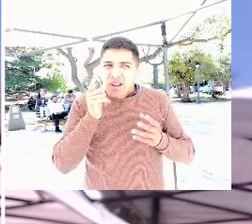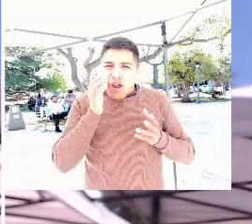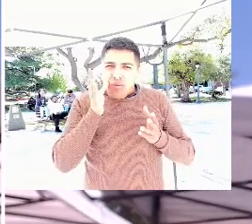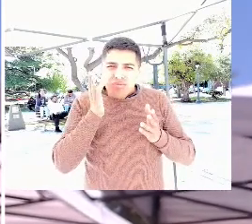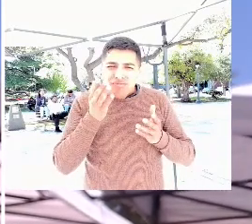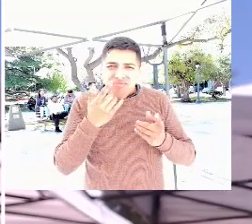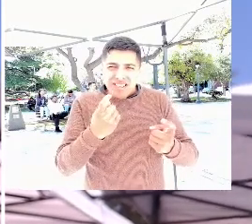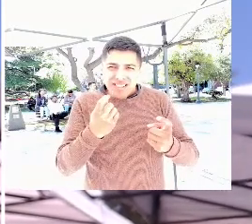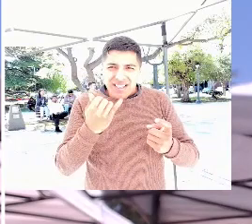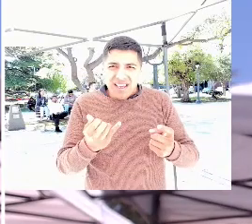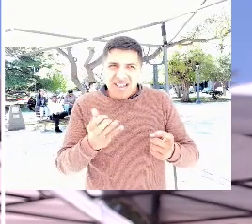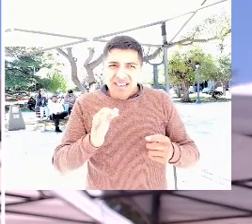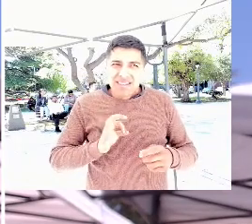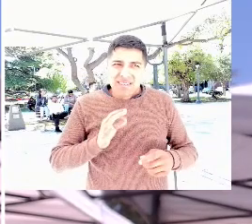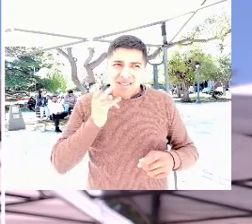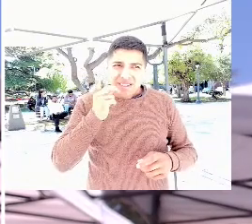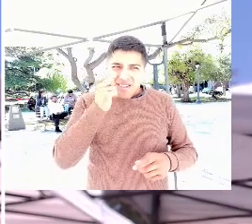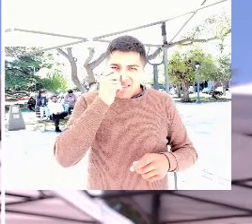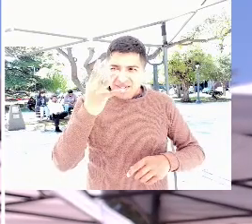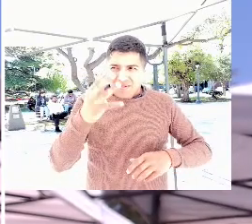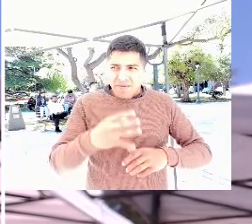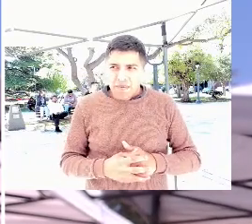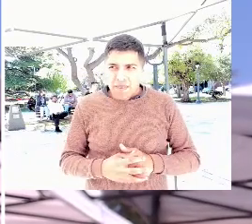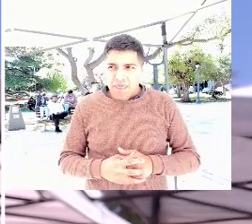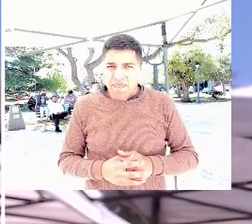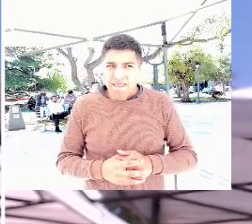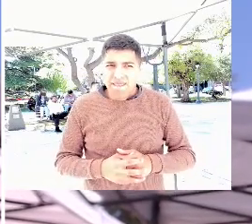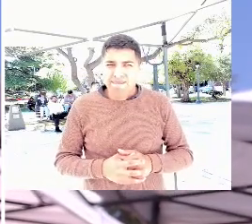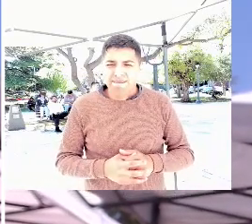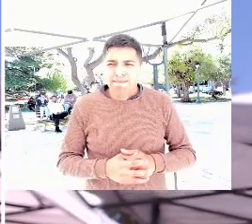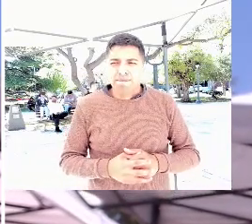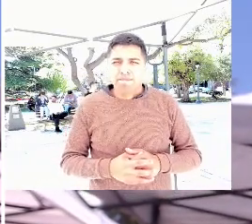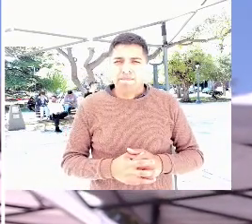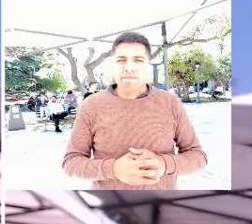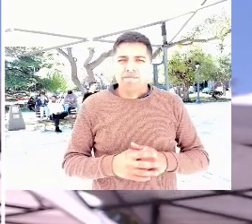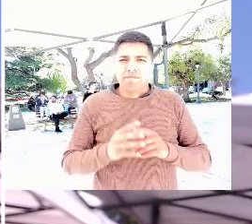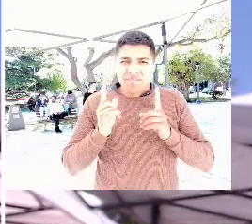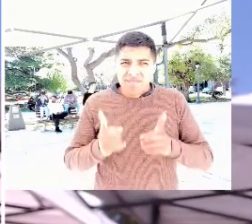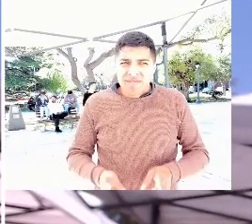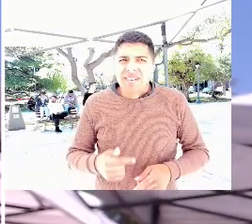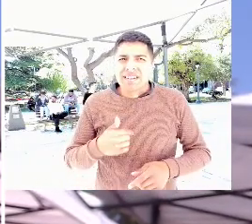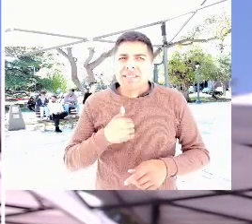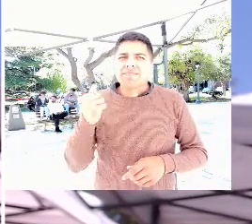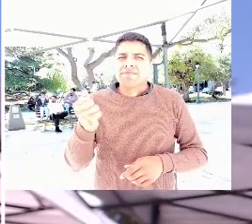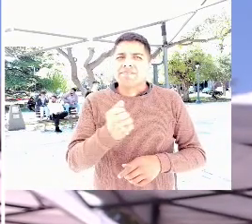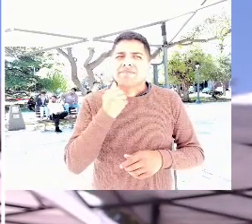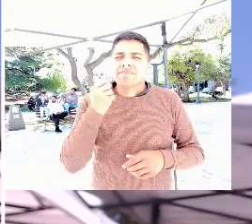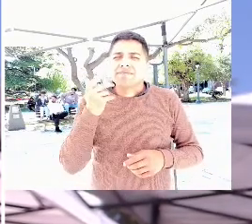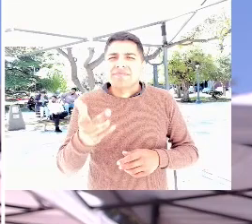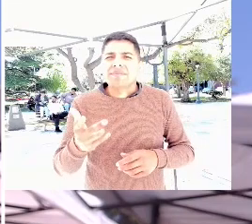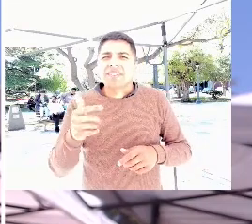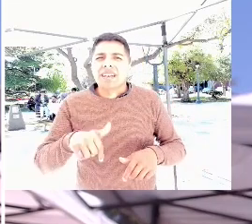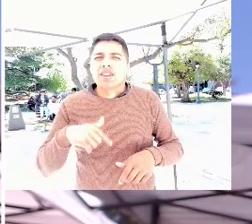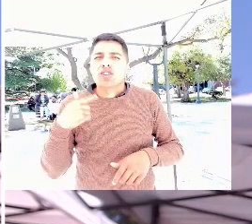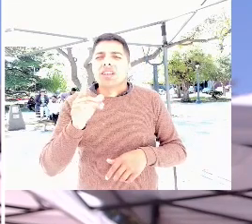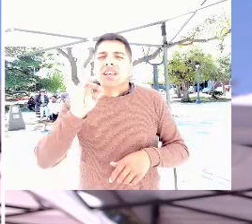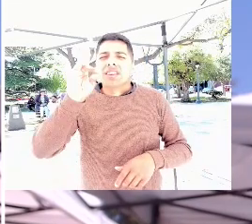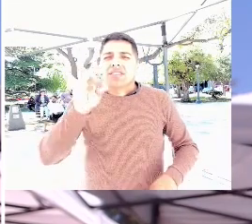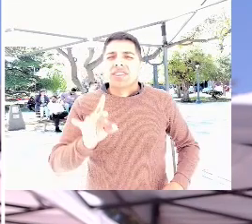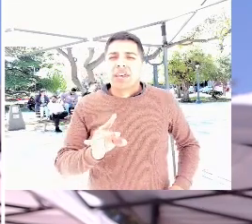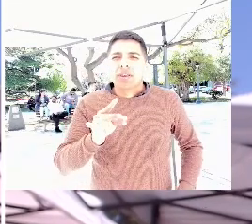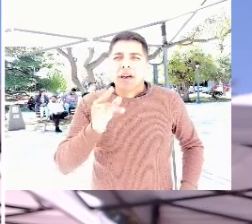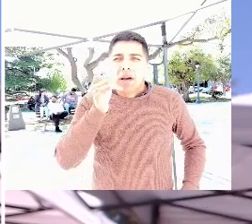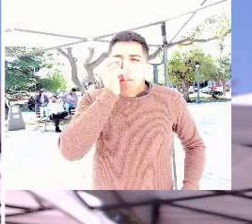puedan surgir durante el año 2024. También es oportuno decir que la toma de deuda no es